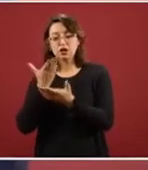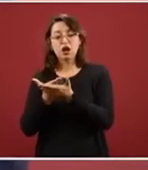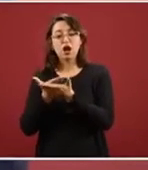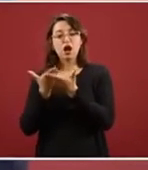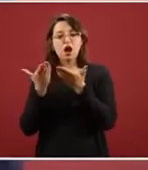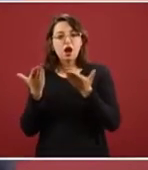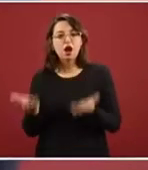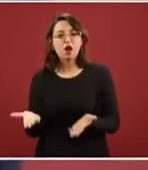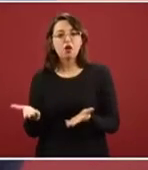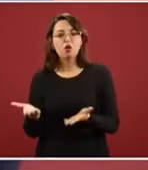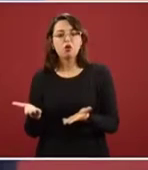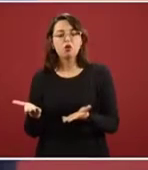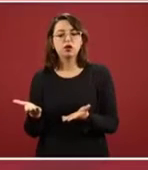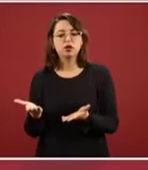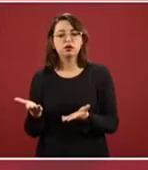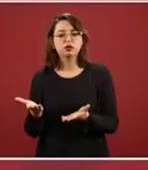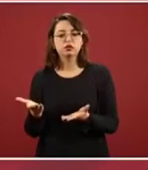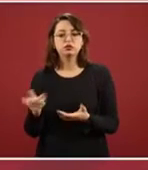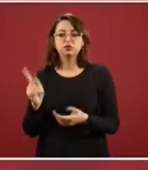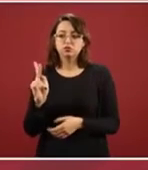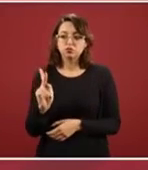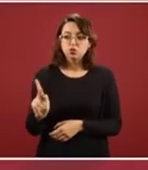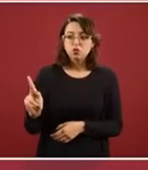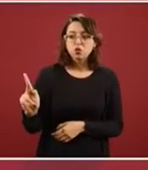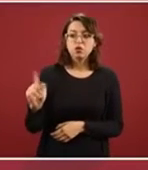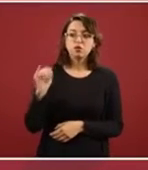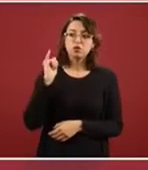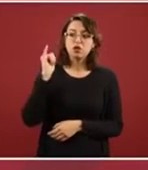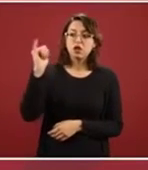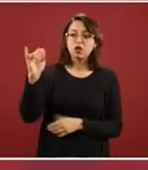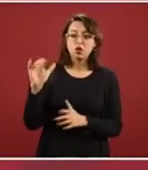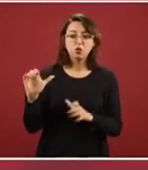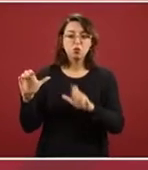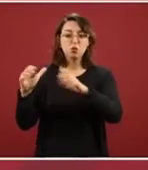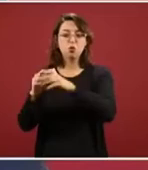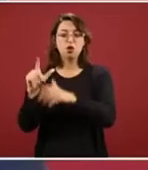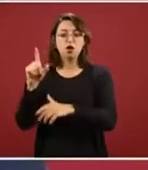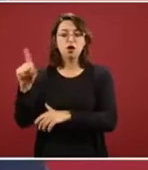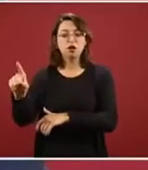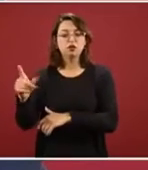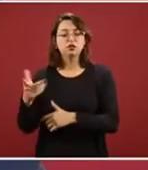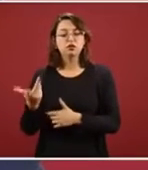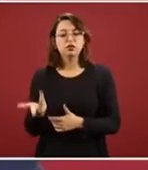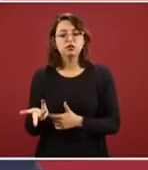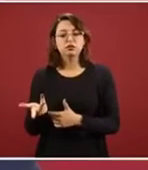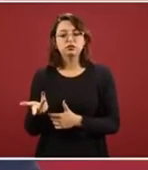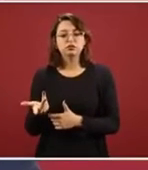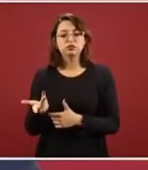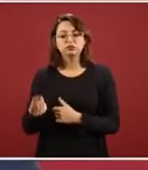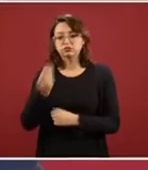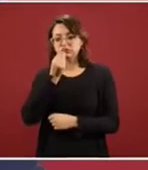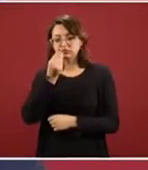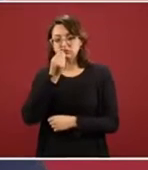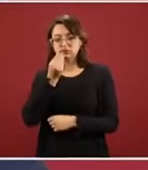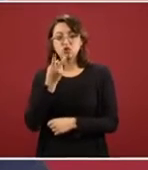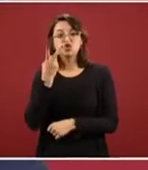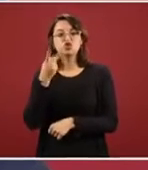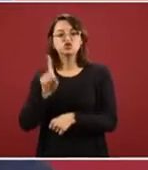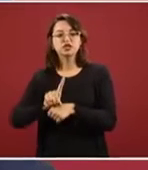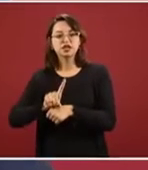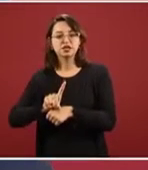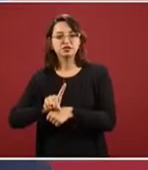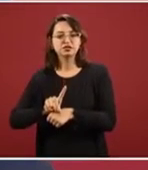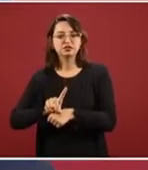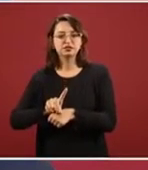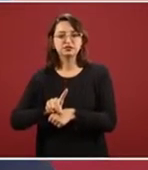en los pueblos, en las rancherías, ya están sacrificando dos a